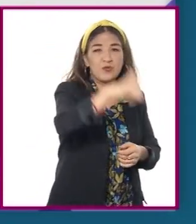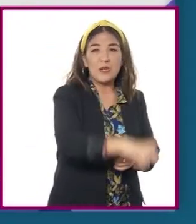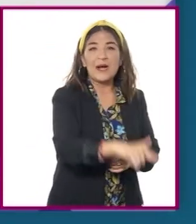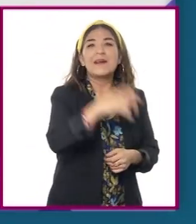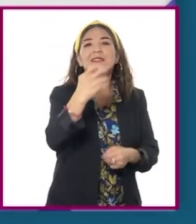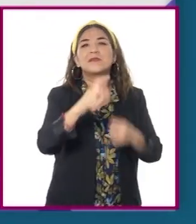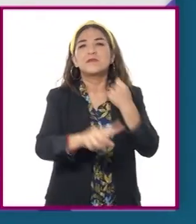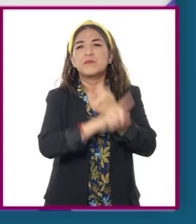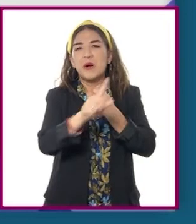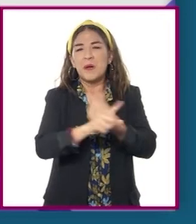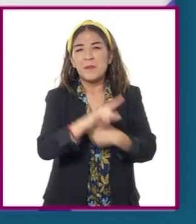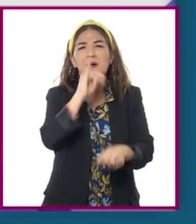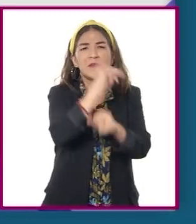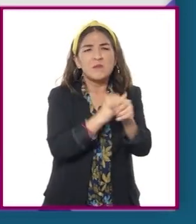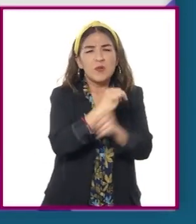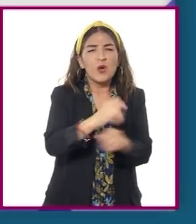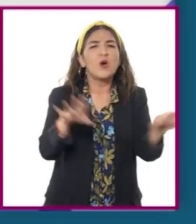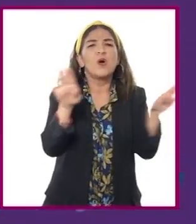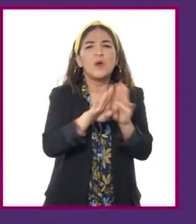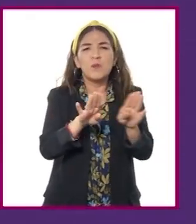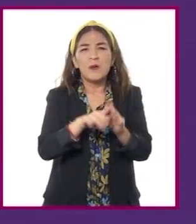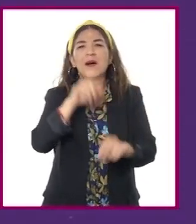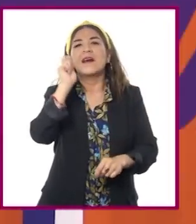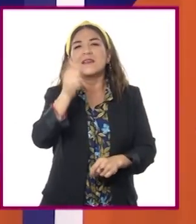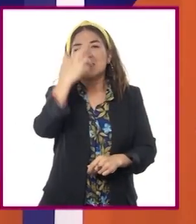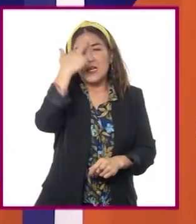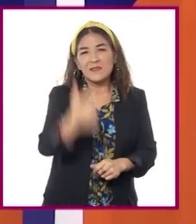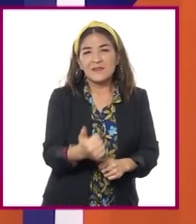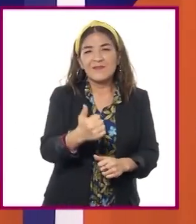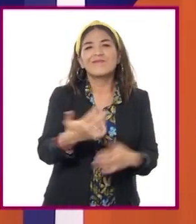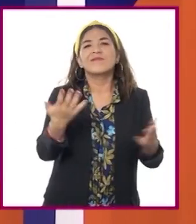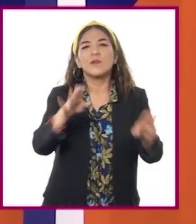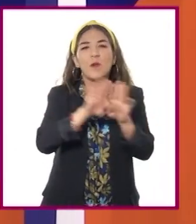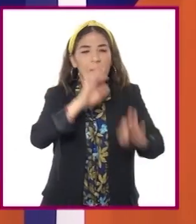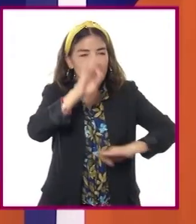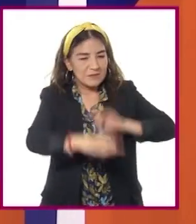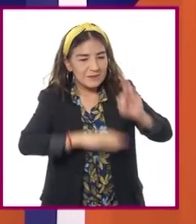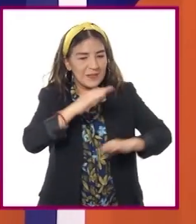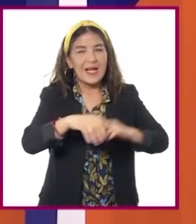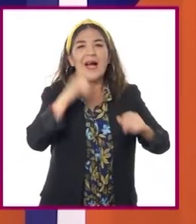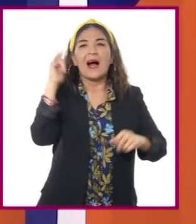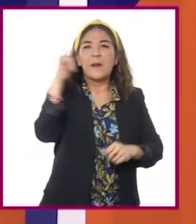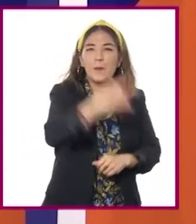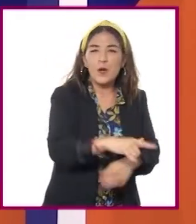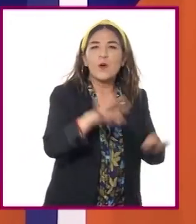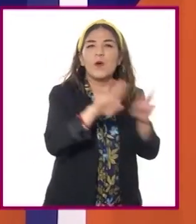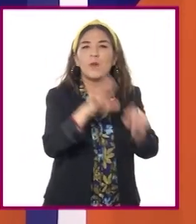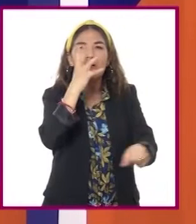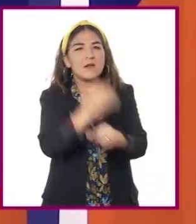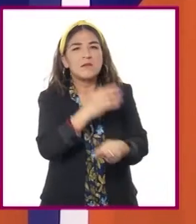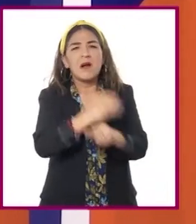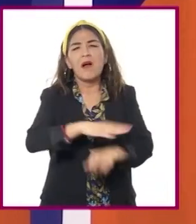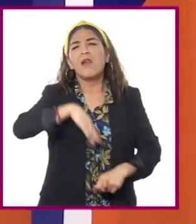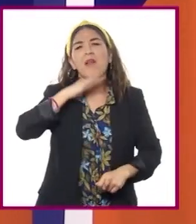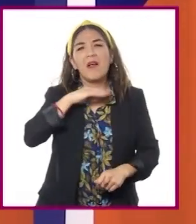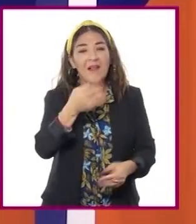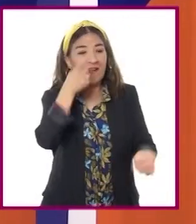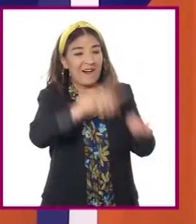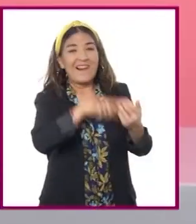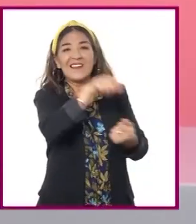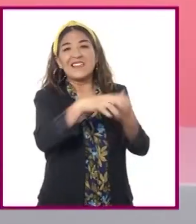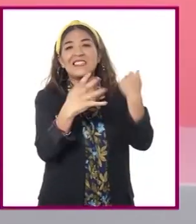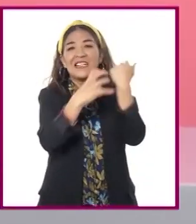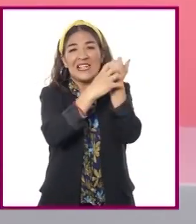las investigaciones se determinó como causa la falta de mantenimiento, que no detectó la corrosión en el